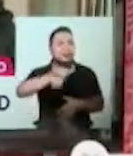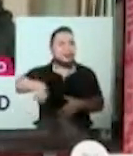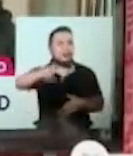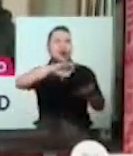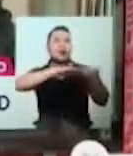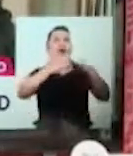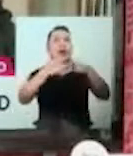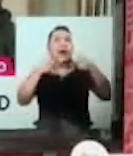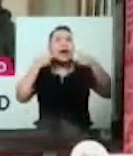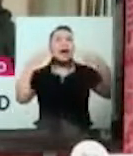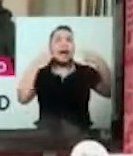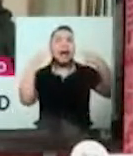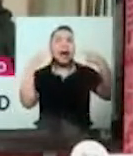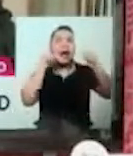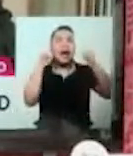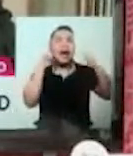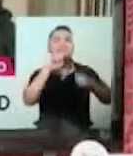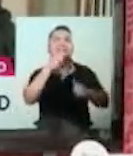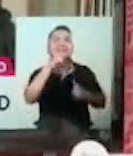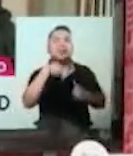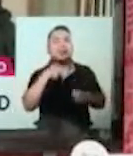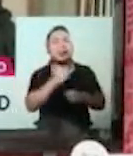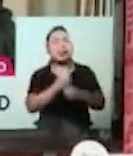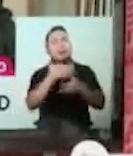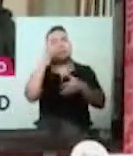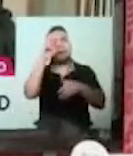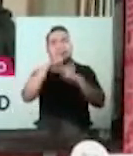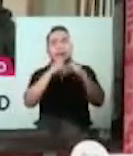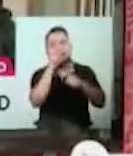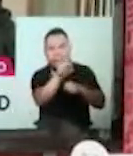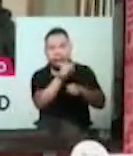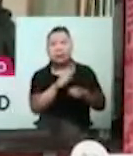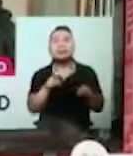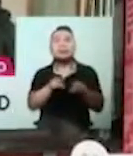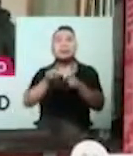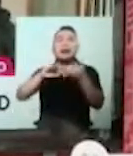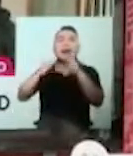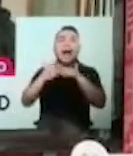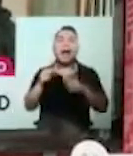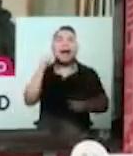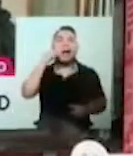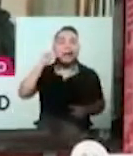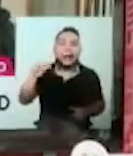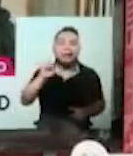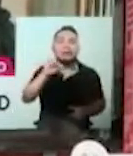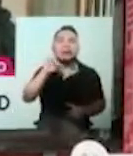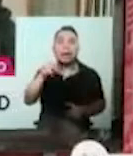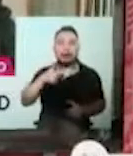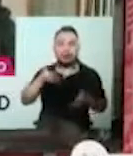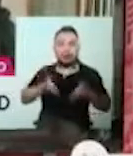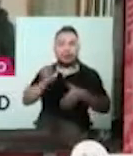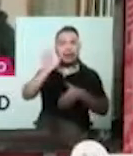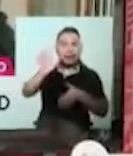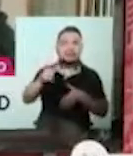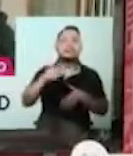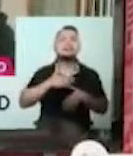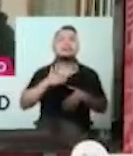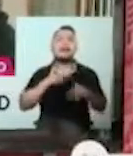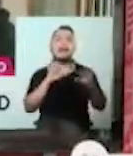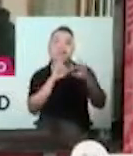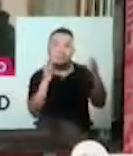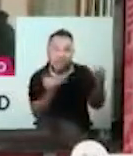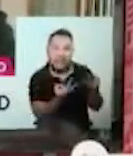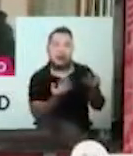cargo a un sujeto que te vende, como lo decía inicialmente, agua arrasada, es